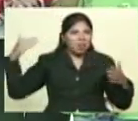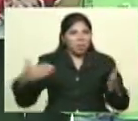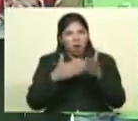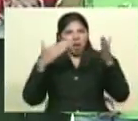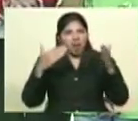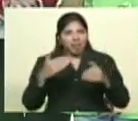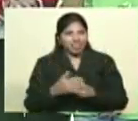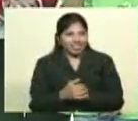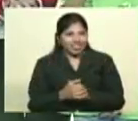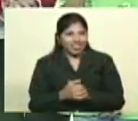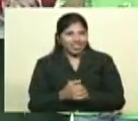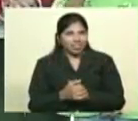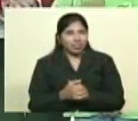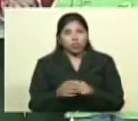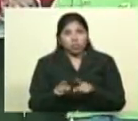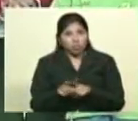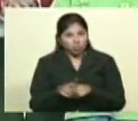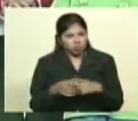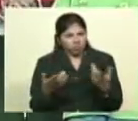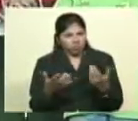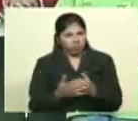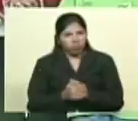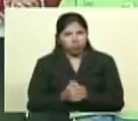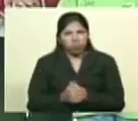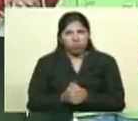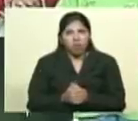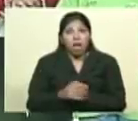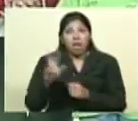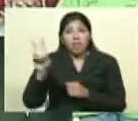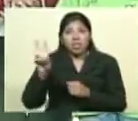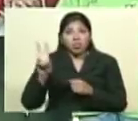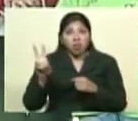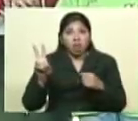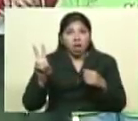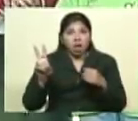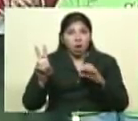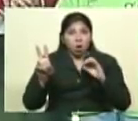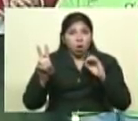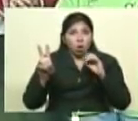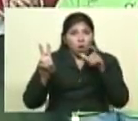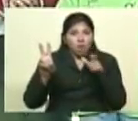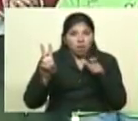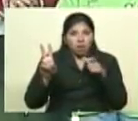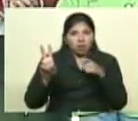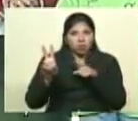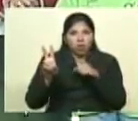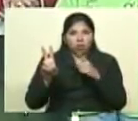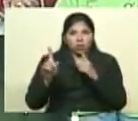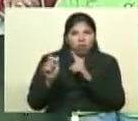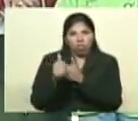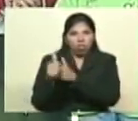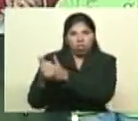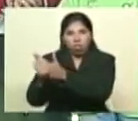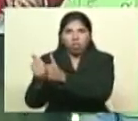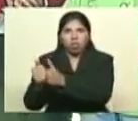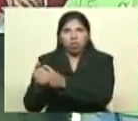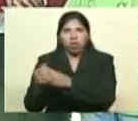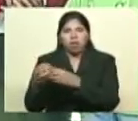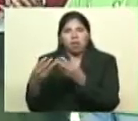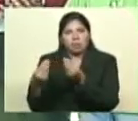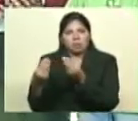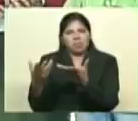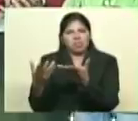Obama perseguía a Venezuela con una sonrisa para engañar incautos.